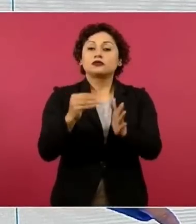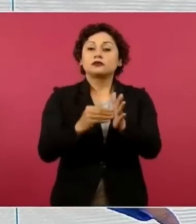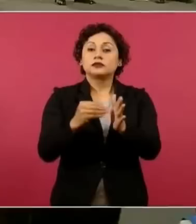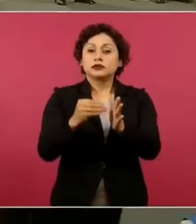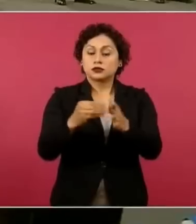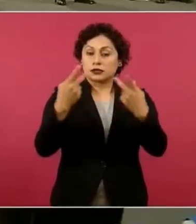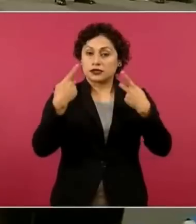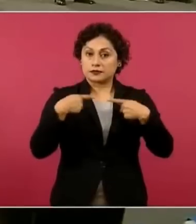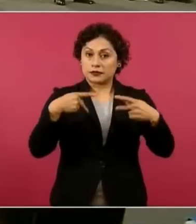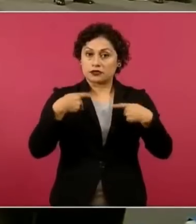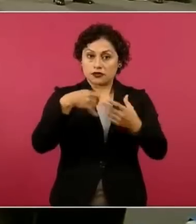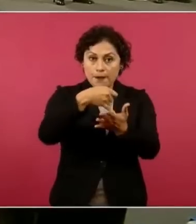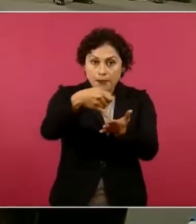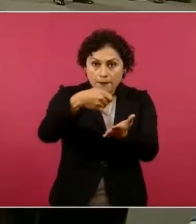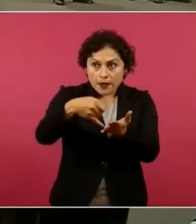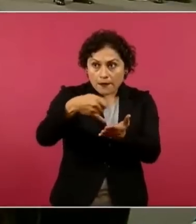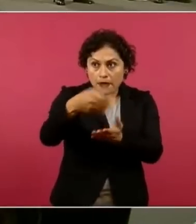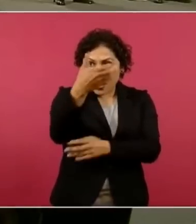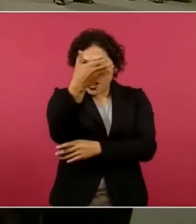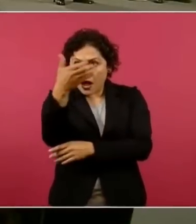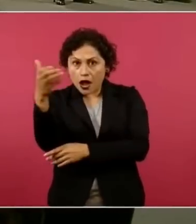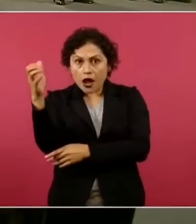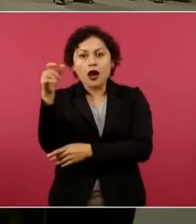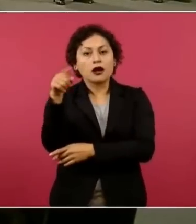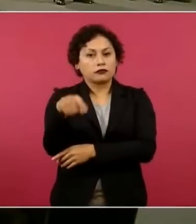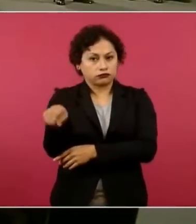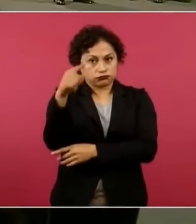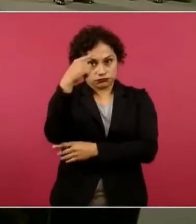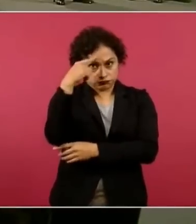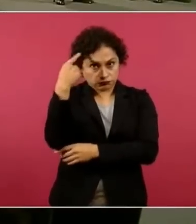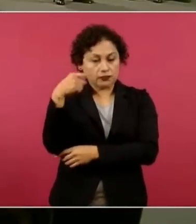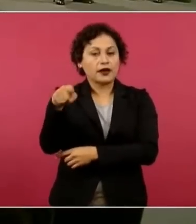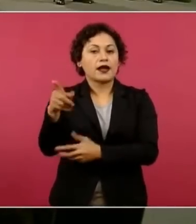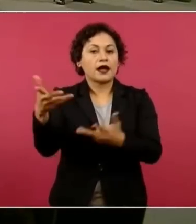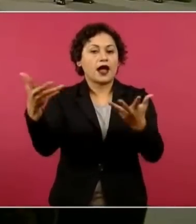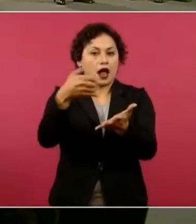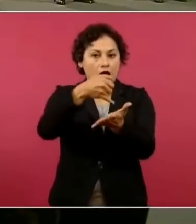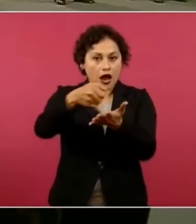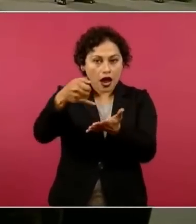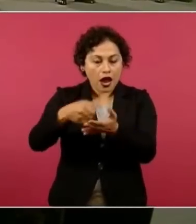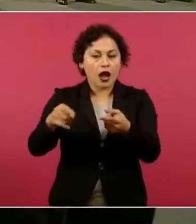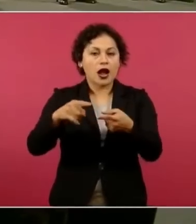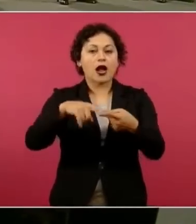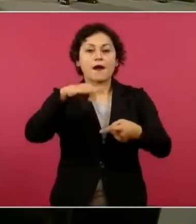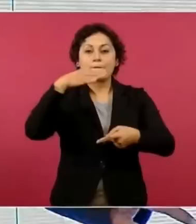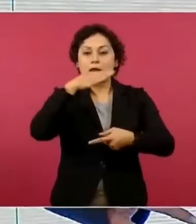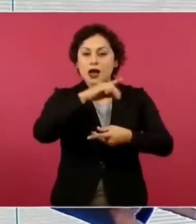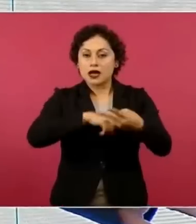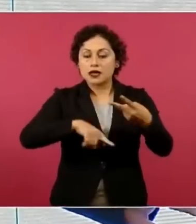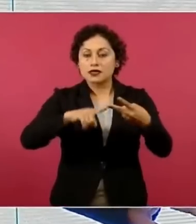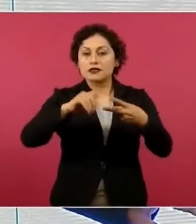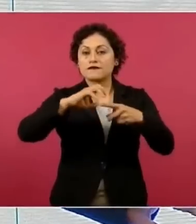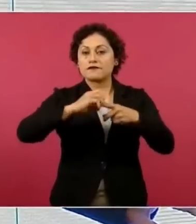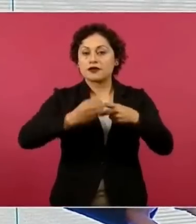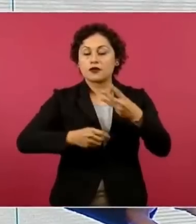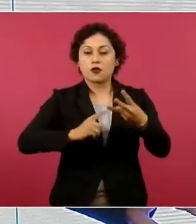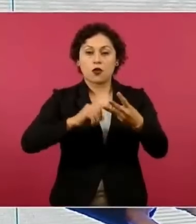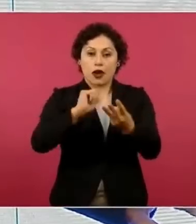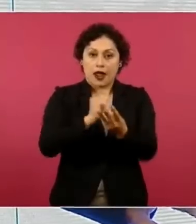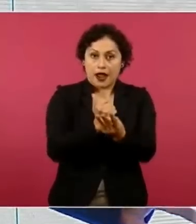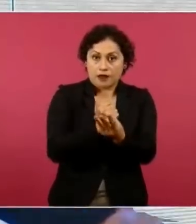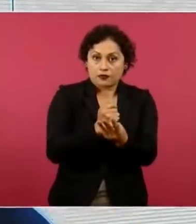productores para la siembra fundamentalmente de maíz, de frijol, de arroz, de cultivos